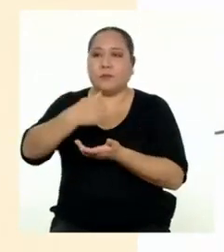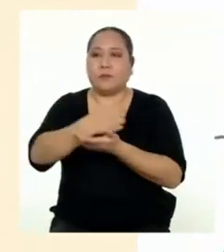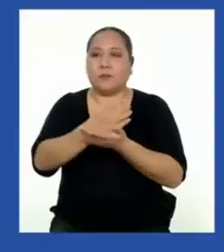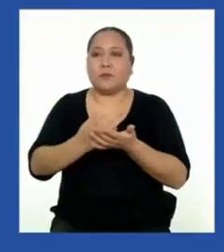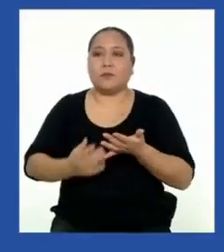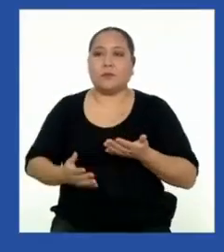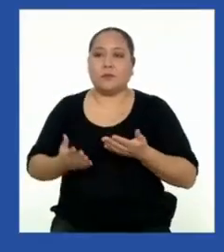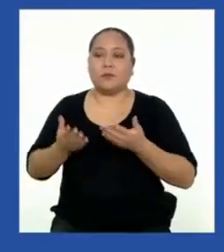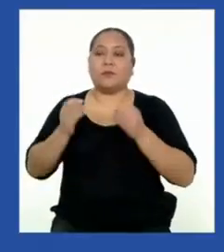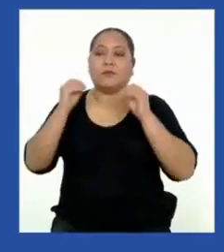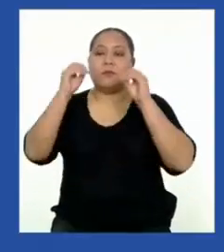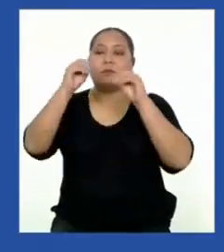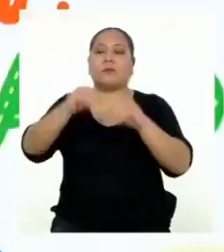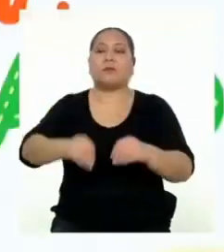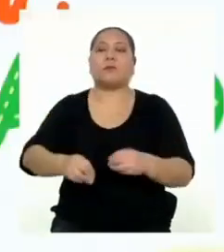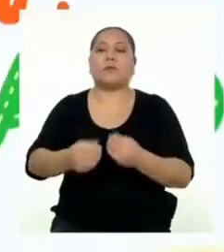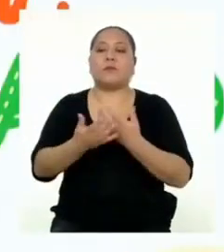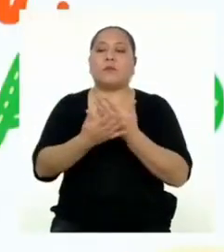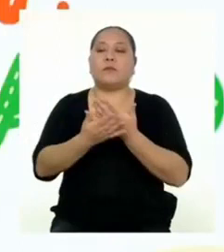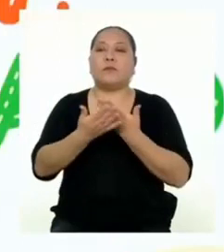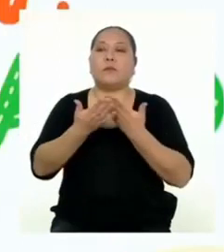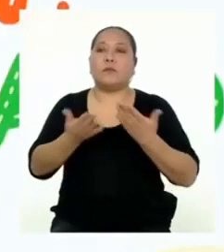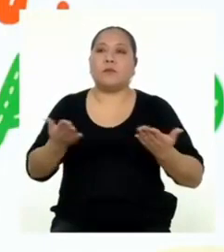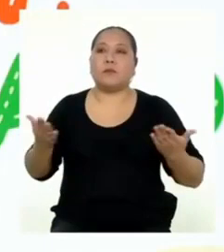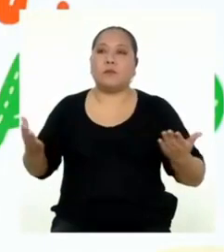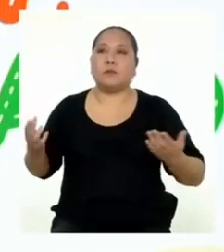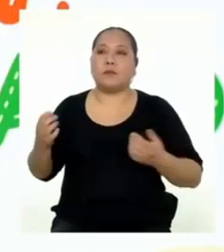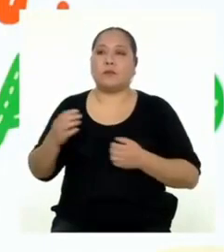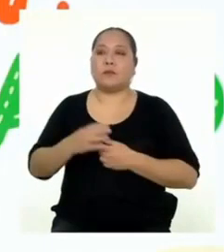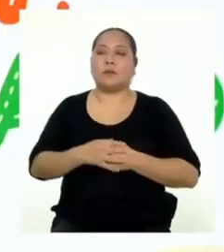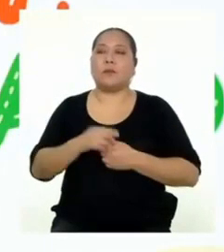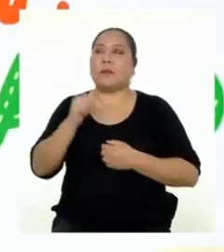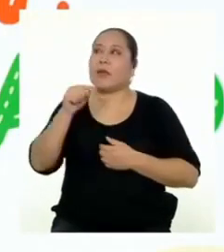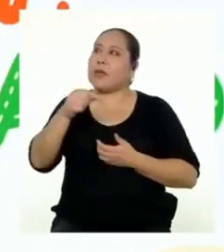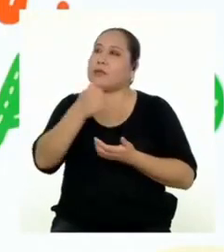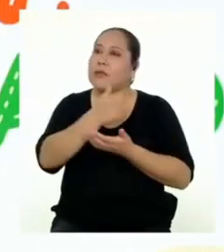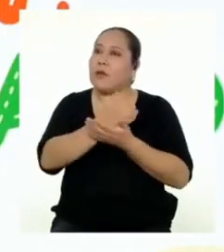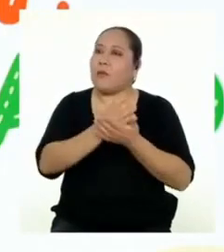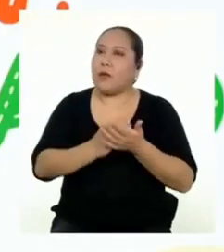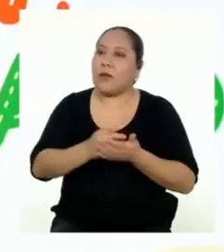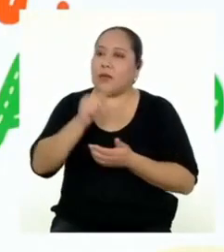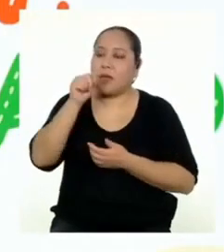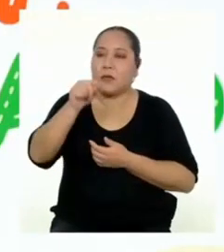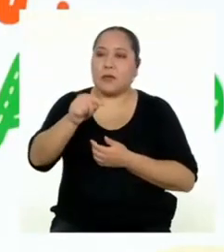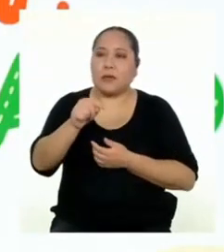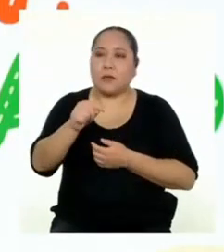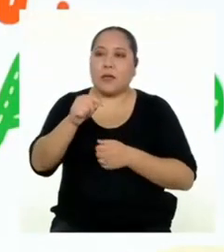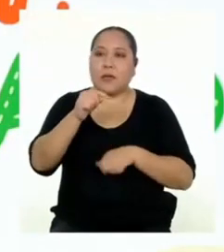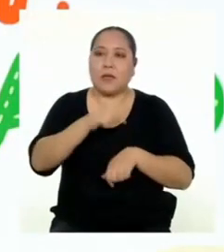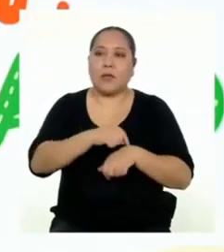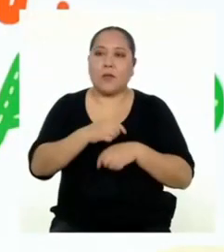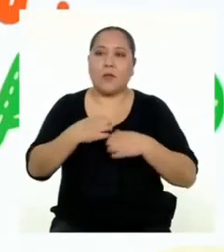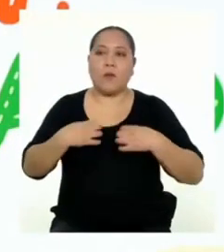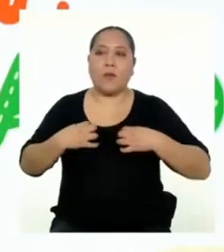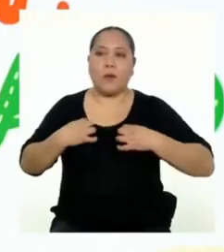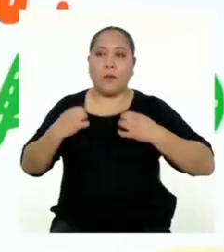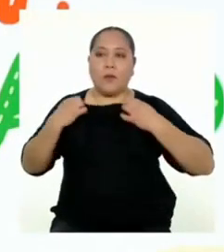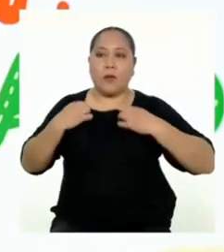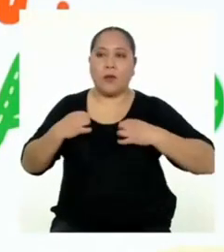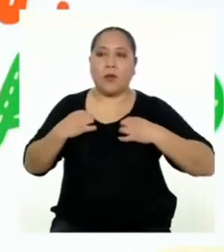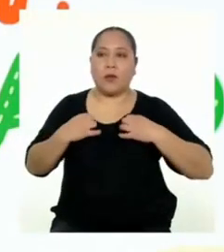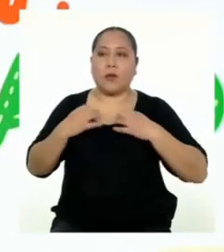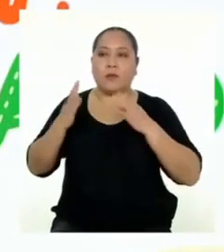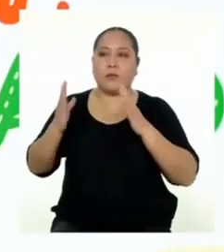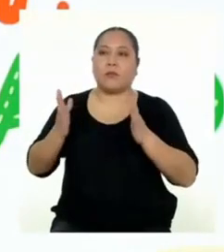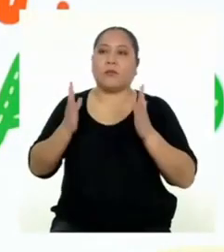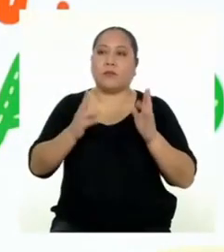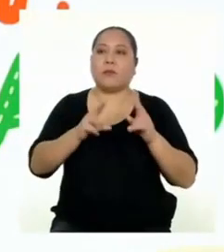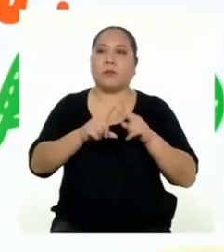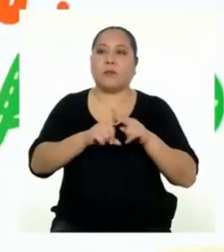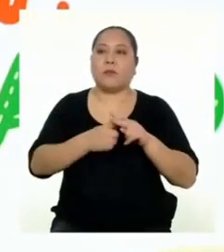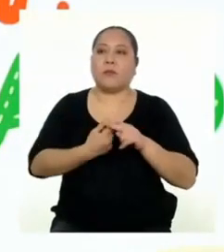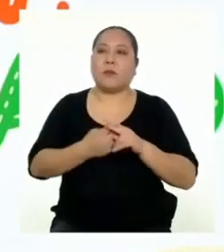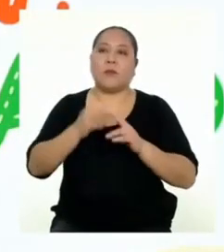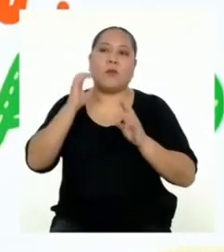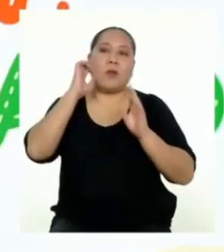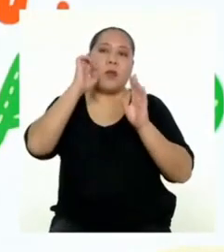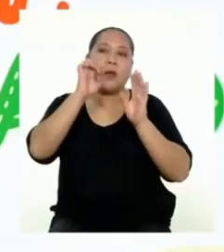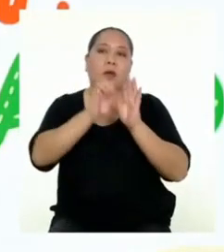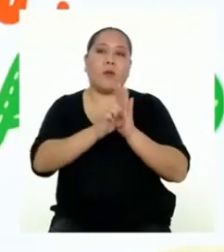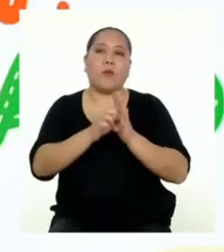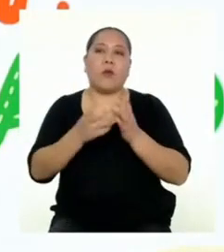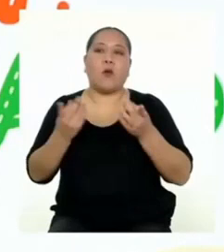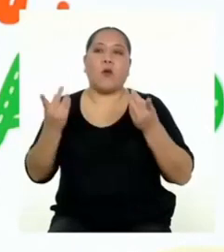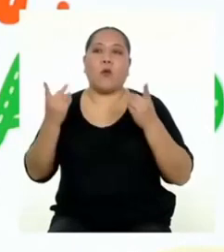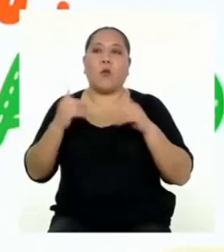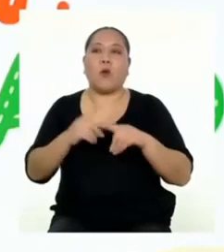bien físico. Esta etapa contemplaría el momento en el cual mi polera fue elaborada, ¿cierto? Es